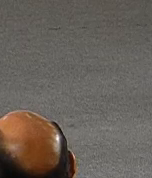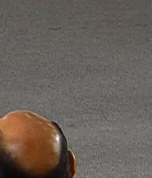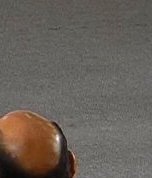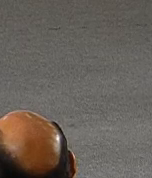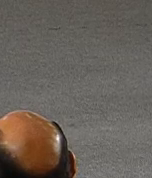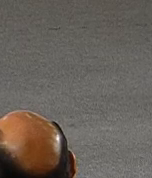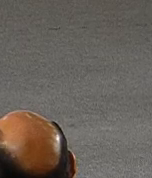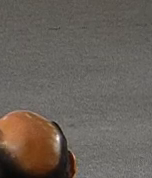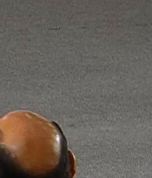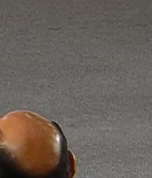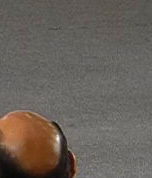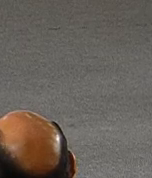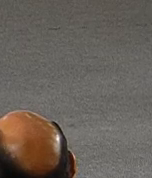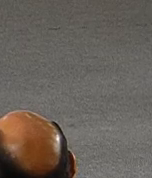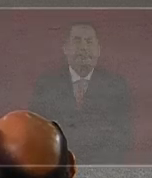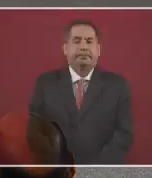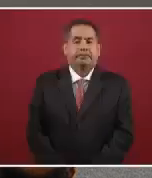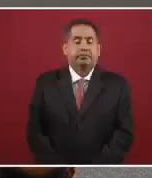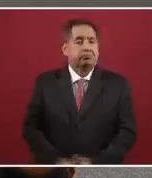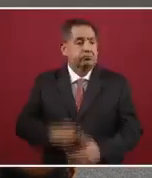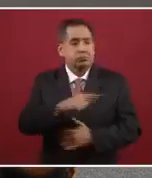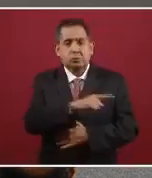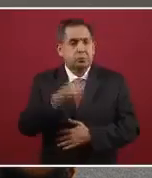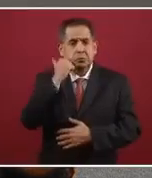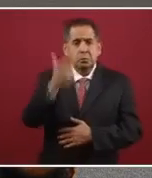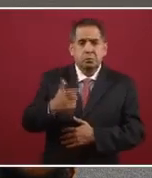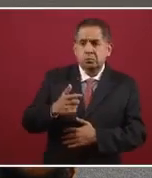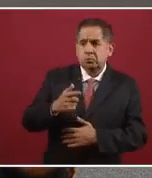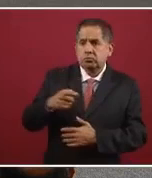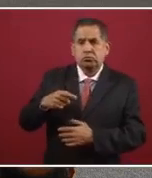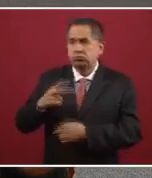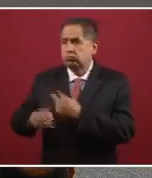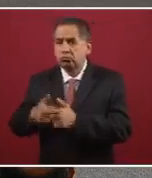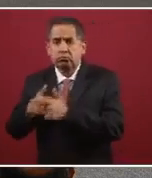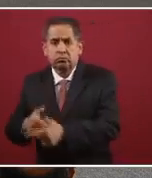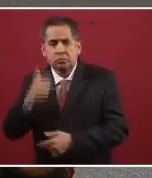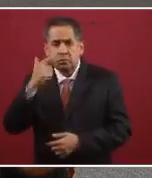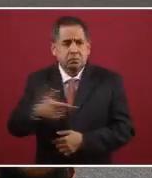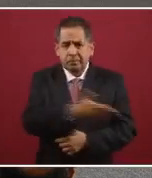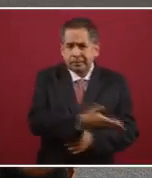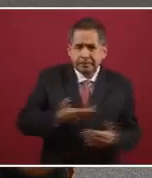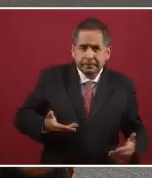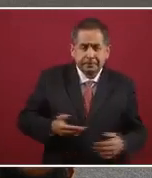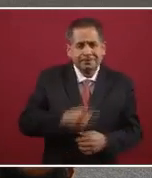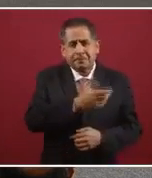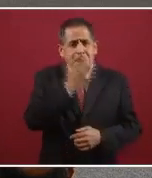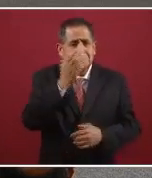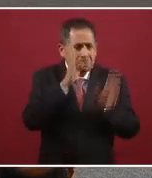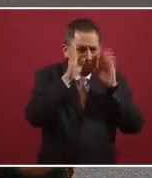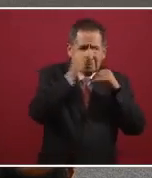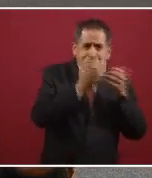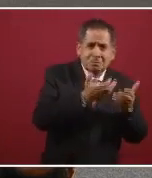para impedir que avancemos esto también tiene que ver con el conservadurismo